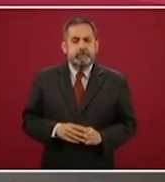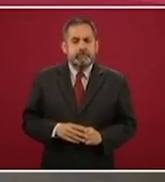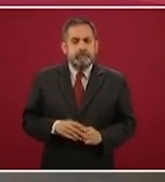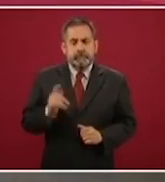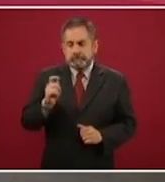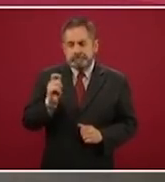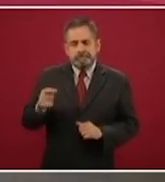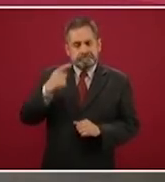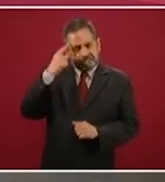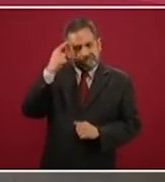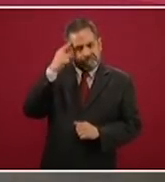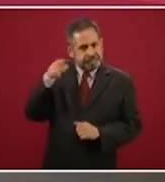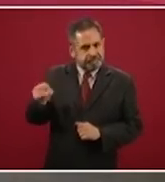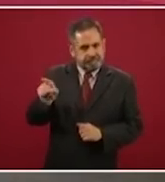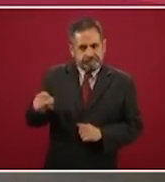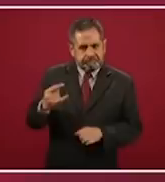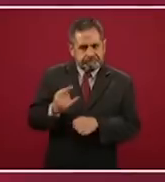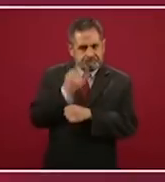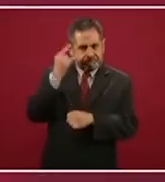considerar